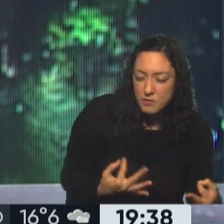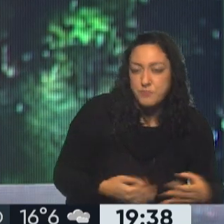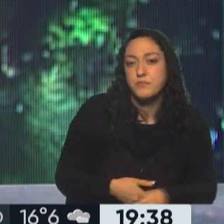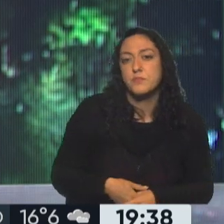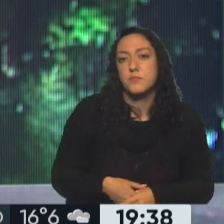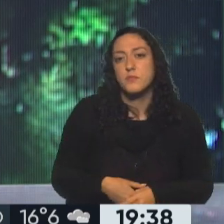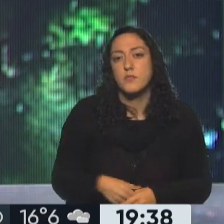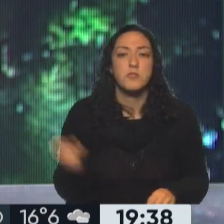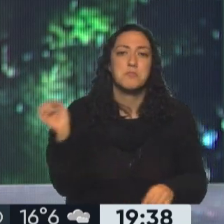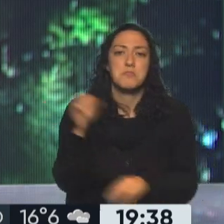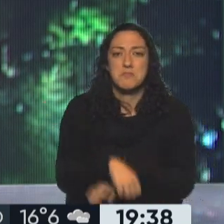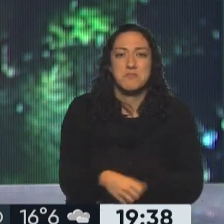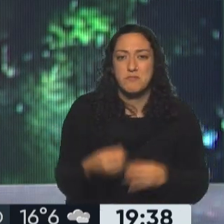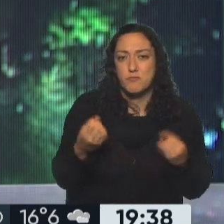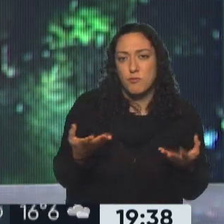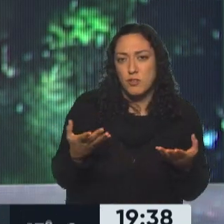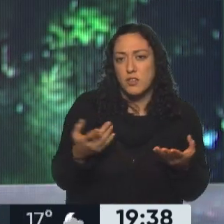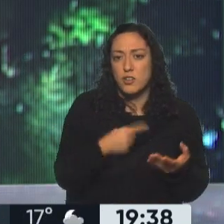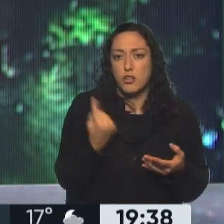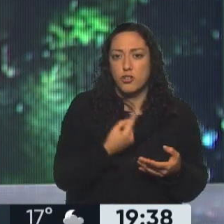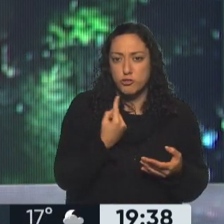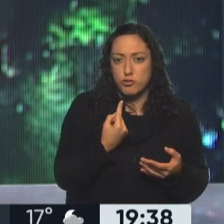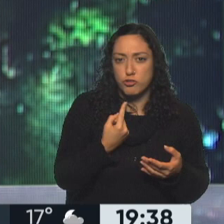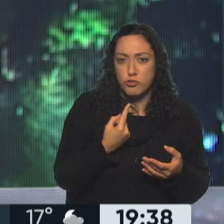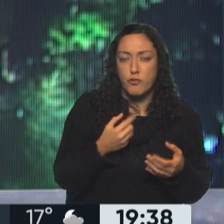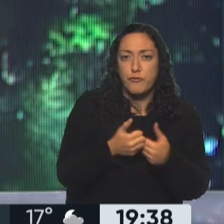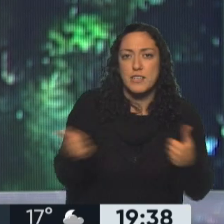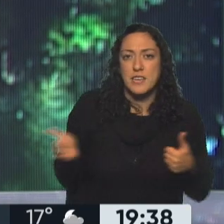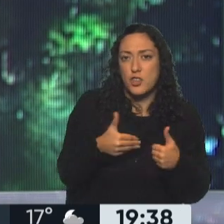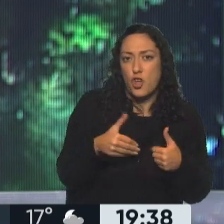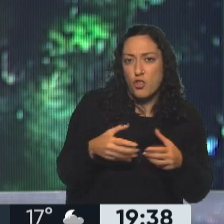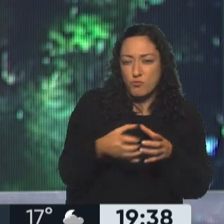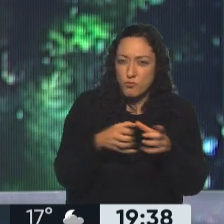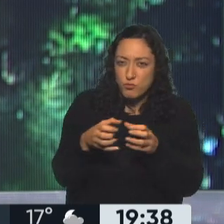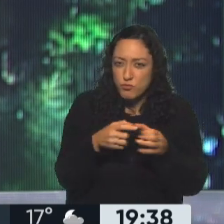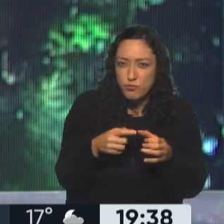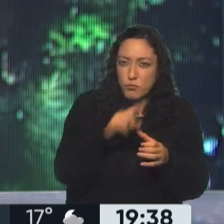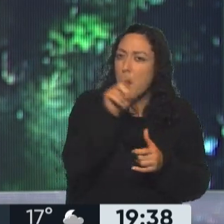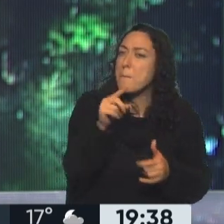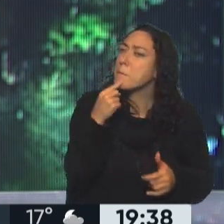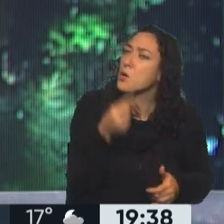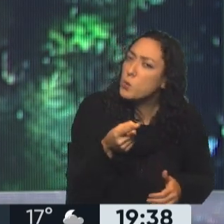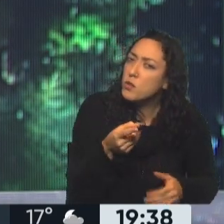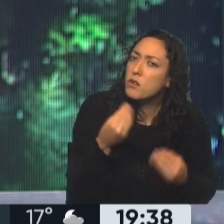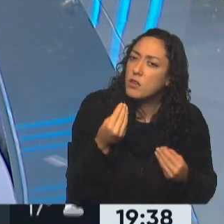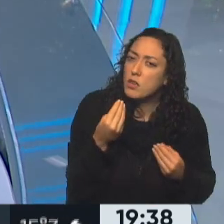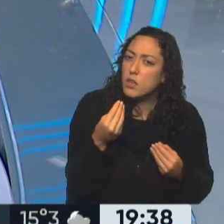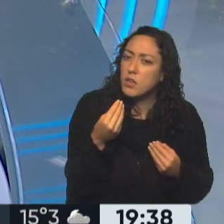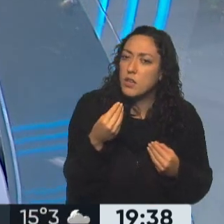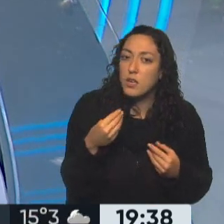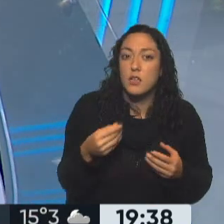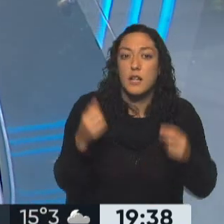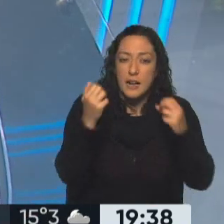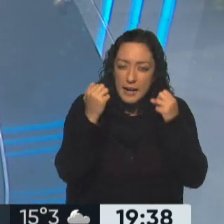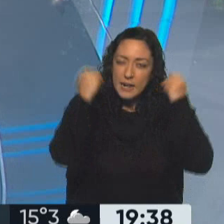está escuchando? Porque cuando pasamos todo la interna del Frente de Todos, la pregunta es, perdón, un poco de rebeldía, Osvaldo,